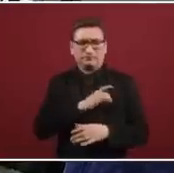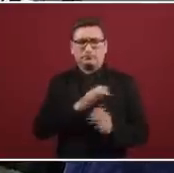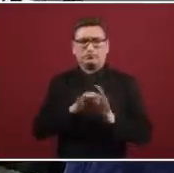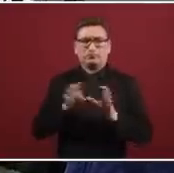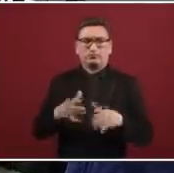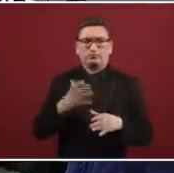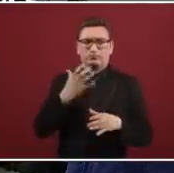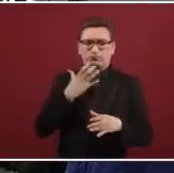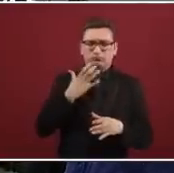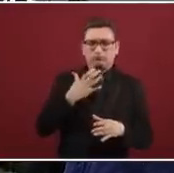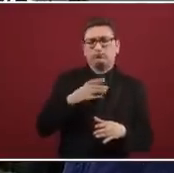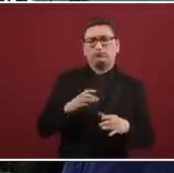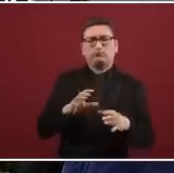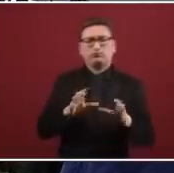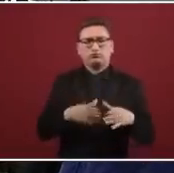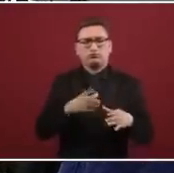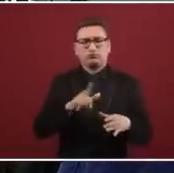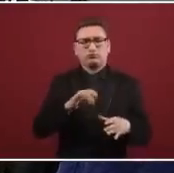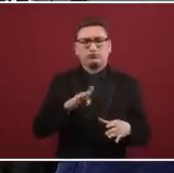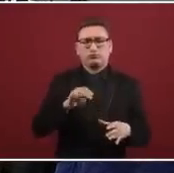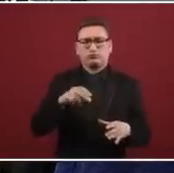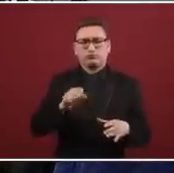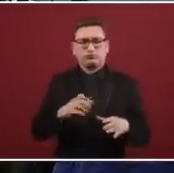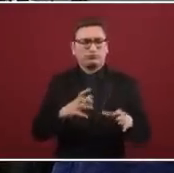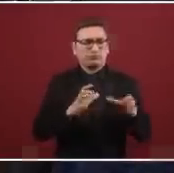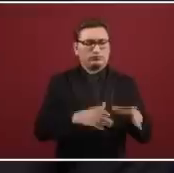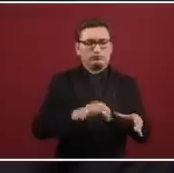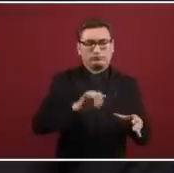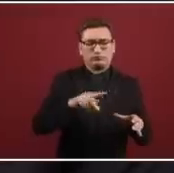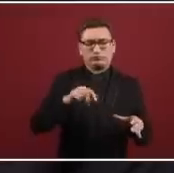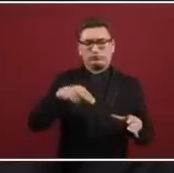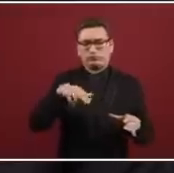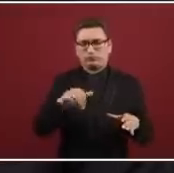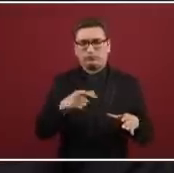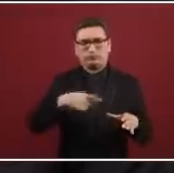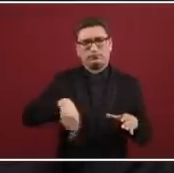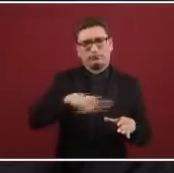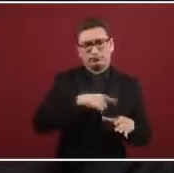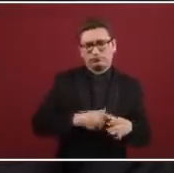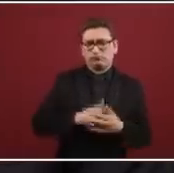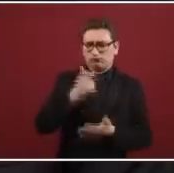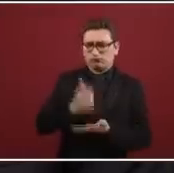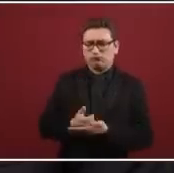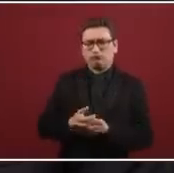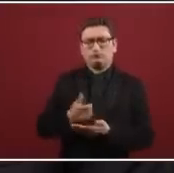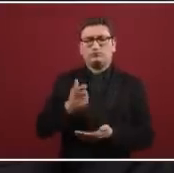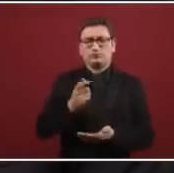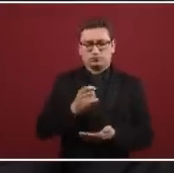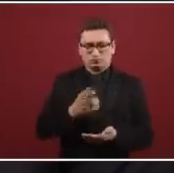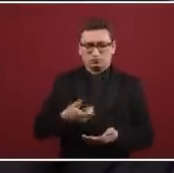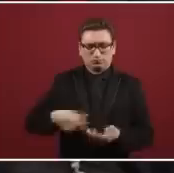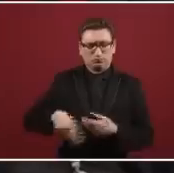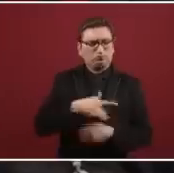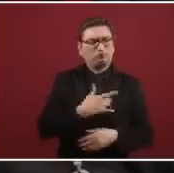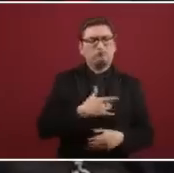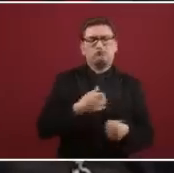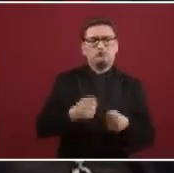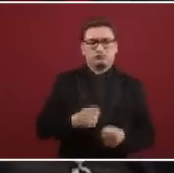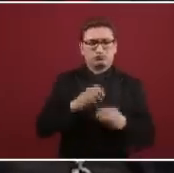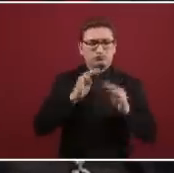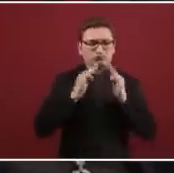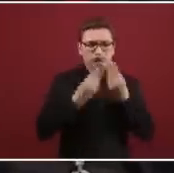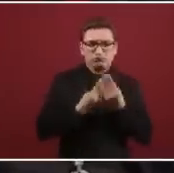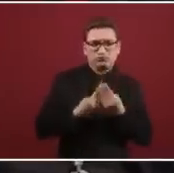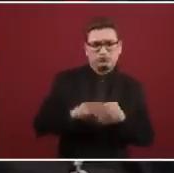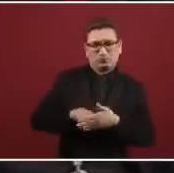la comunidad libanesa, la comunidad gitana, a los cuales les cobran el derecho de piso, venta de seguridad, los